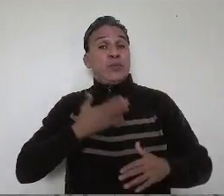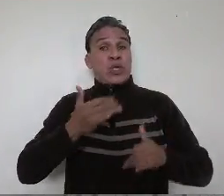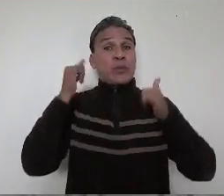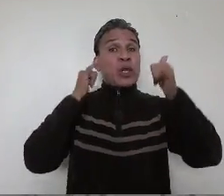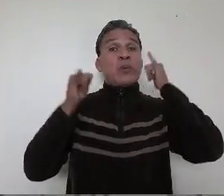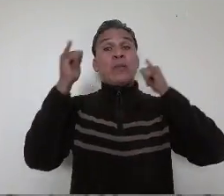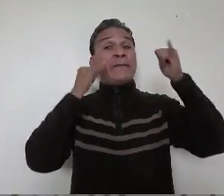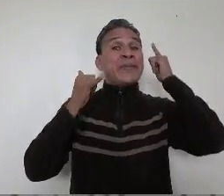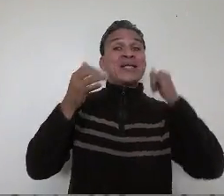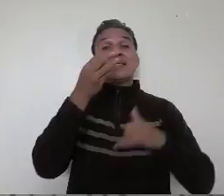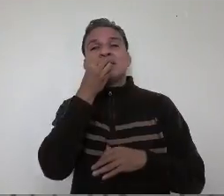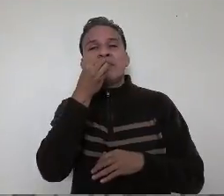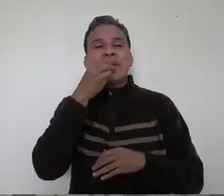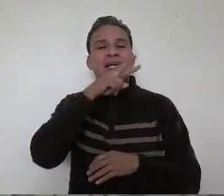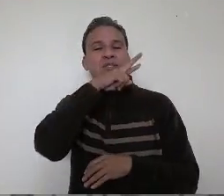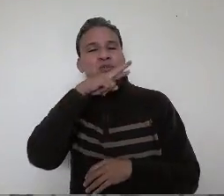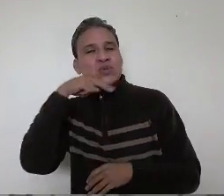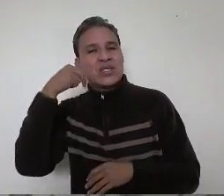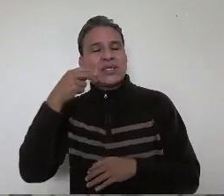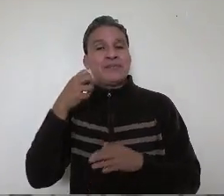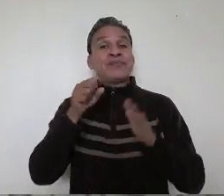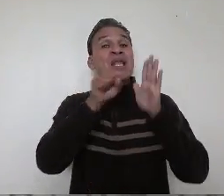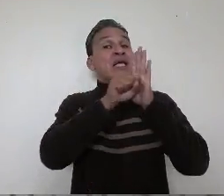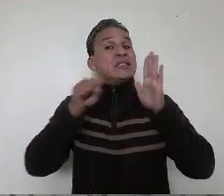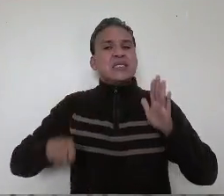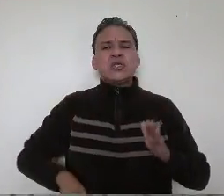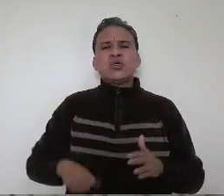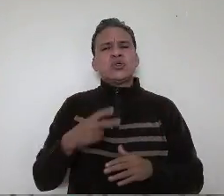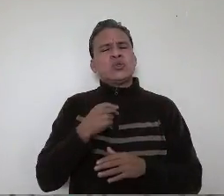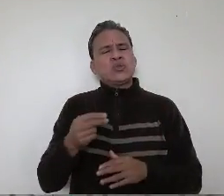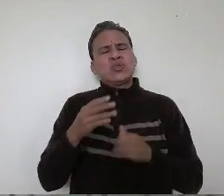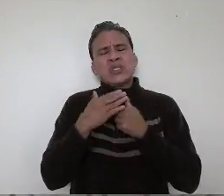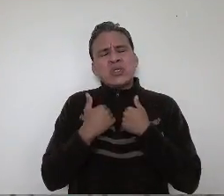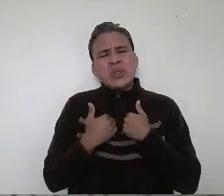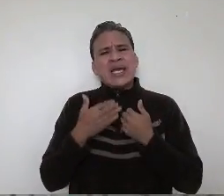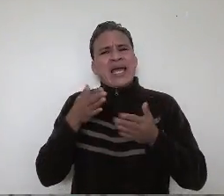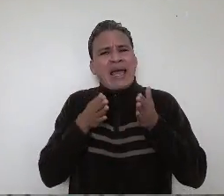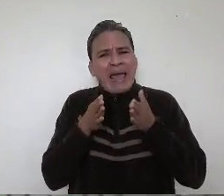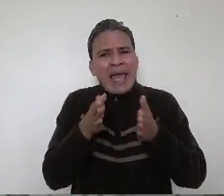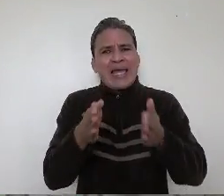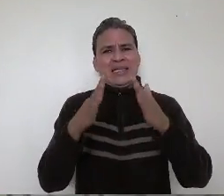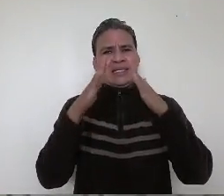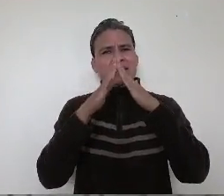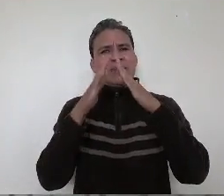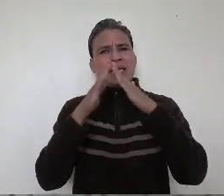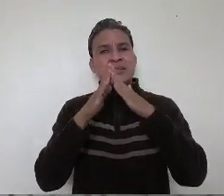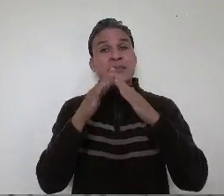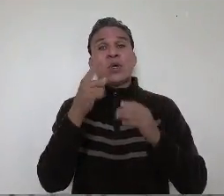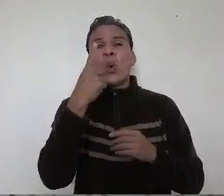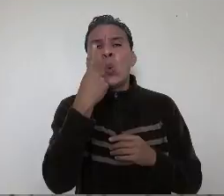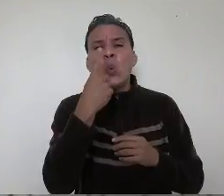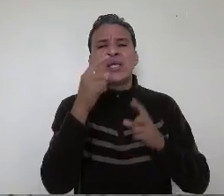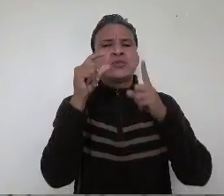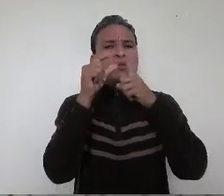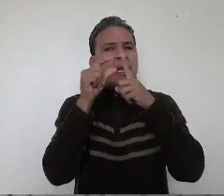banquete. Señor, no soy digno de que entres en mi casa, pero una palabra tuya bastará para sanar.